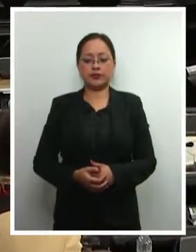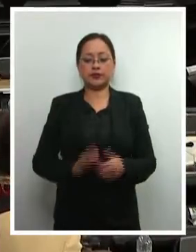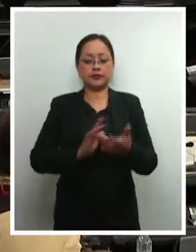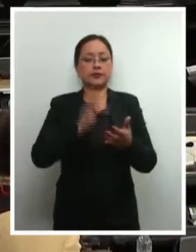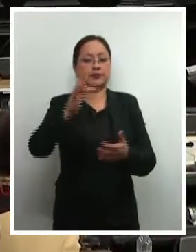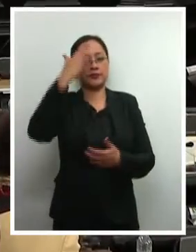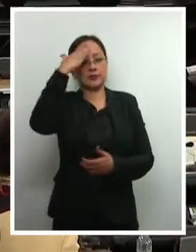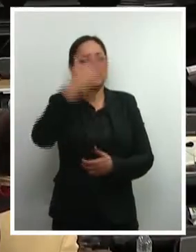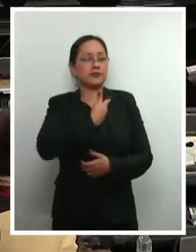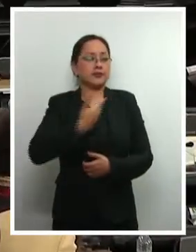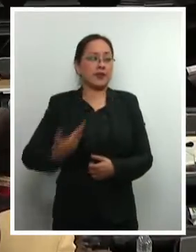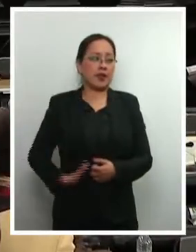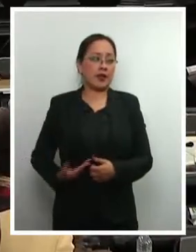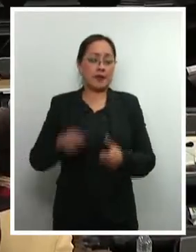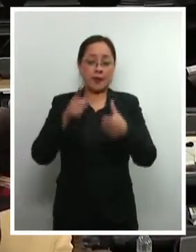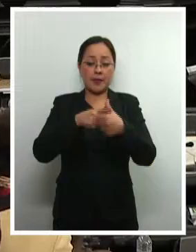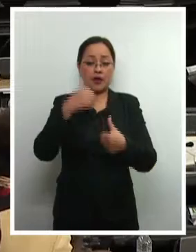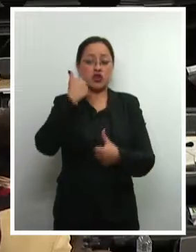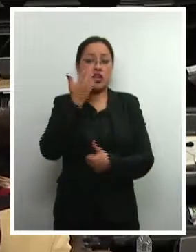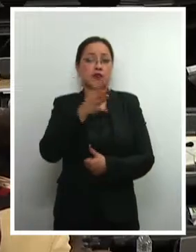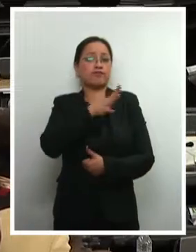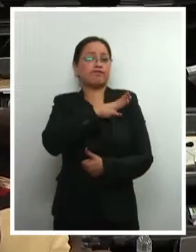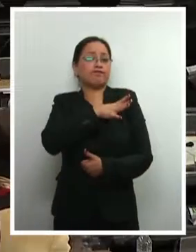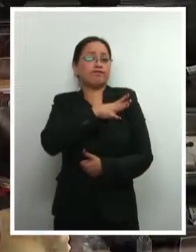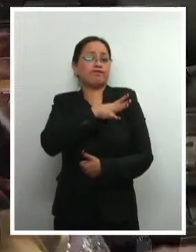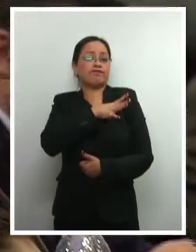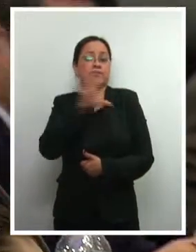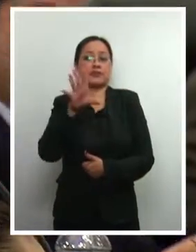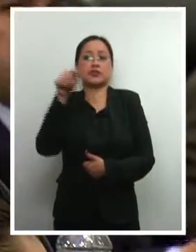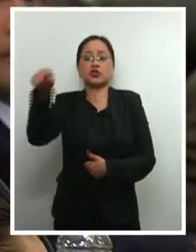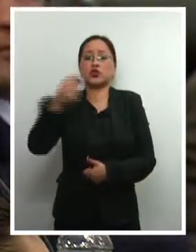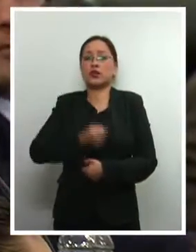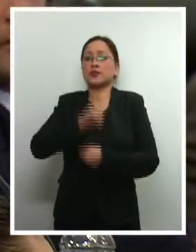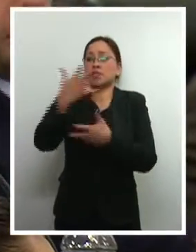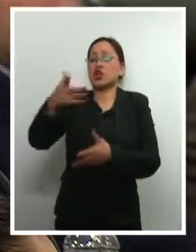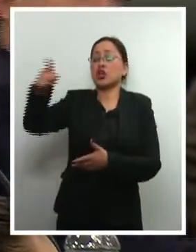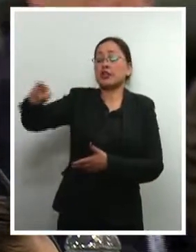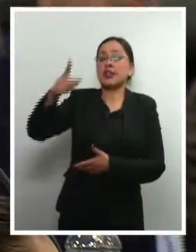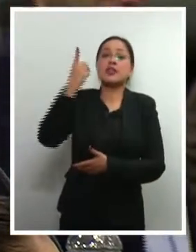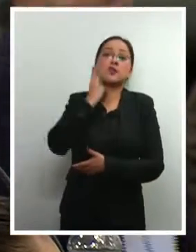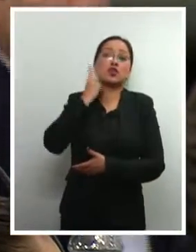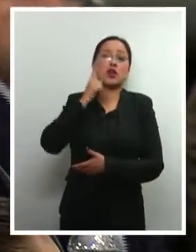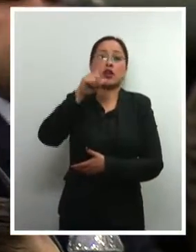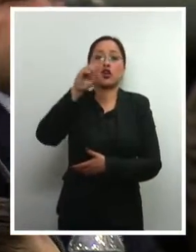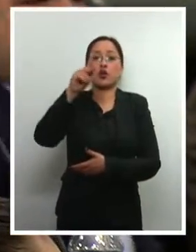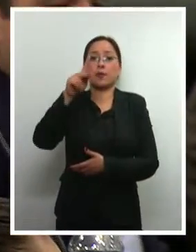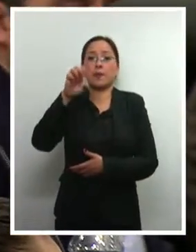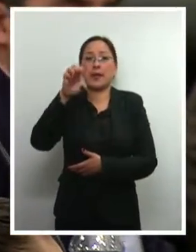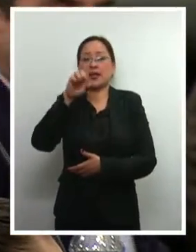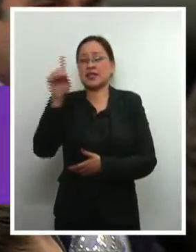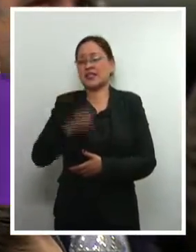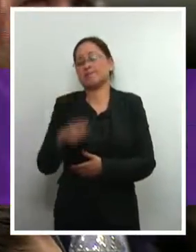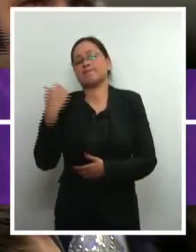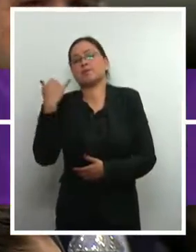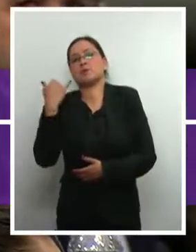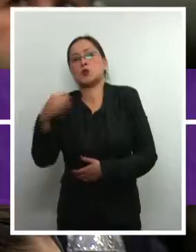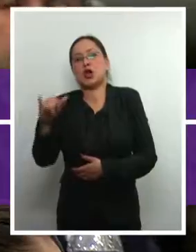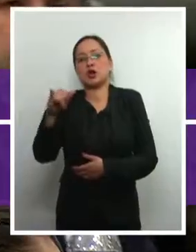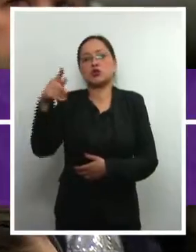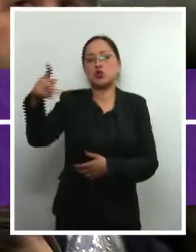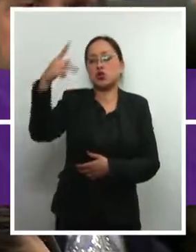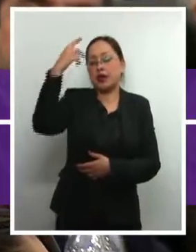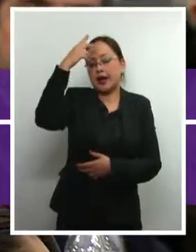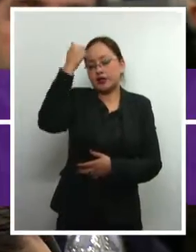Gracias, señor presidente. Primero quiero rechazar las expresiones del diputado López por temerarias y absurdas.